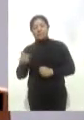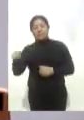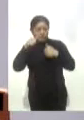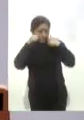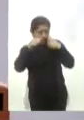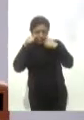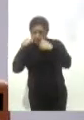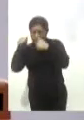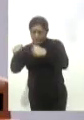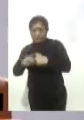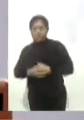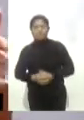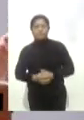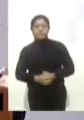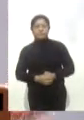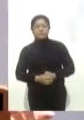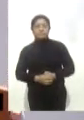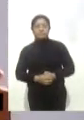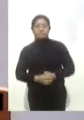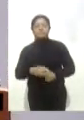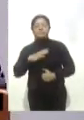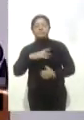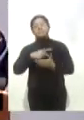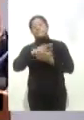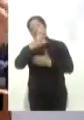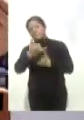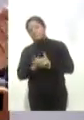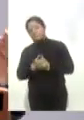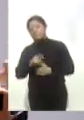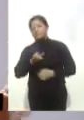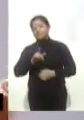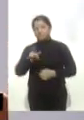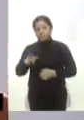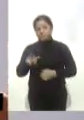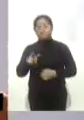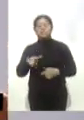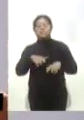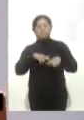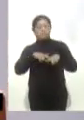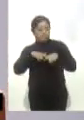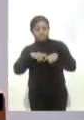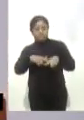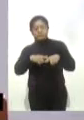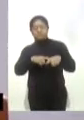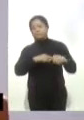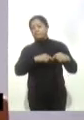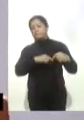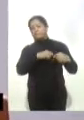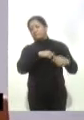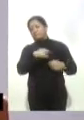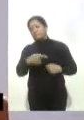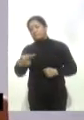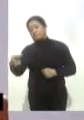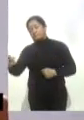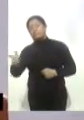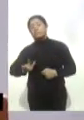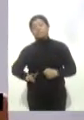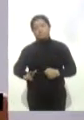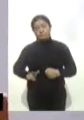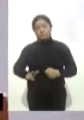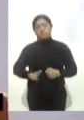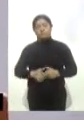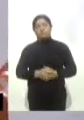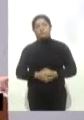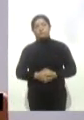poder poner en marcha proyectos con ustedes, de seguir atento como gobierno a